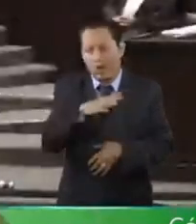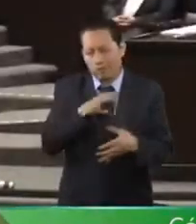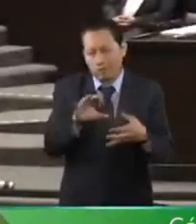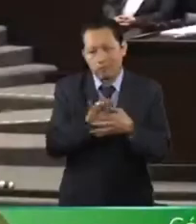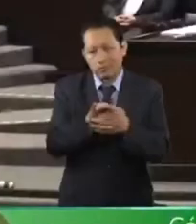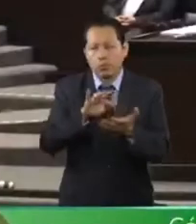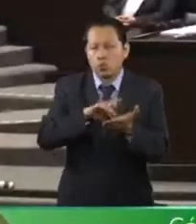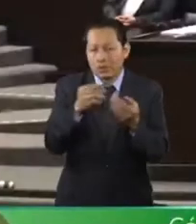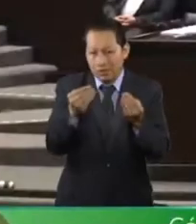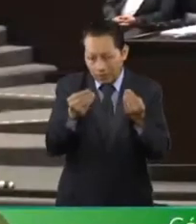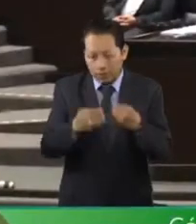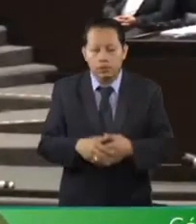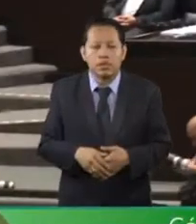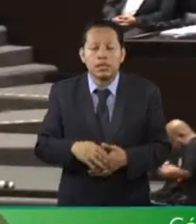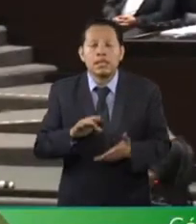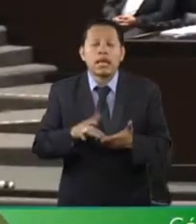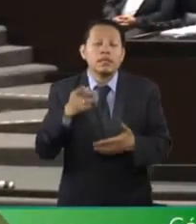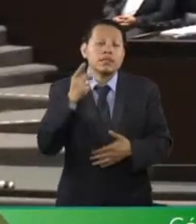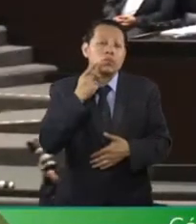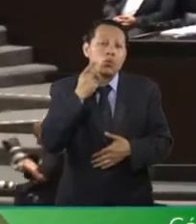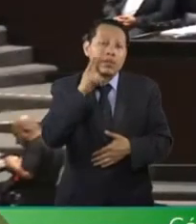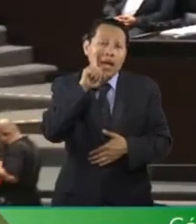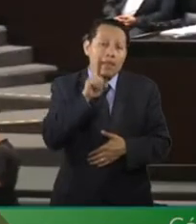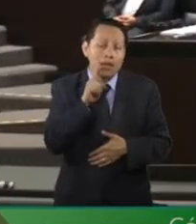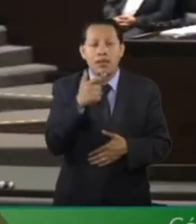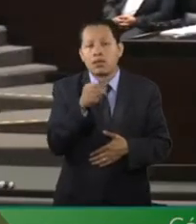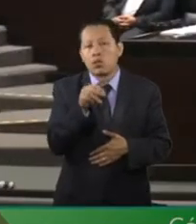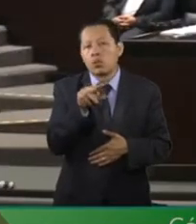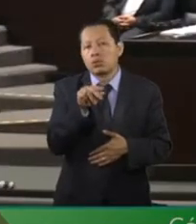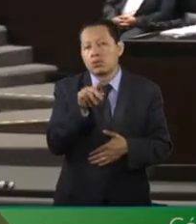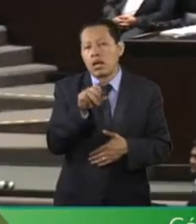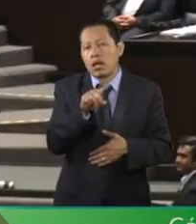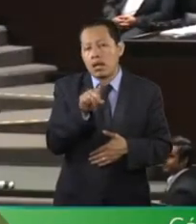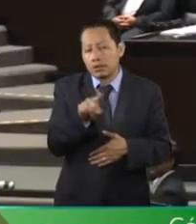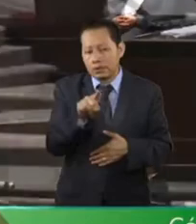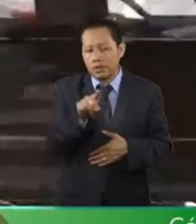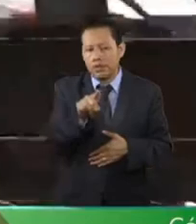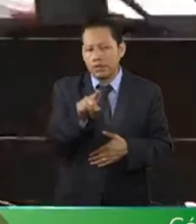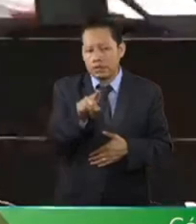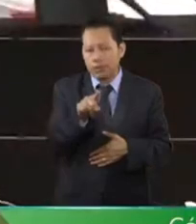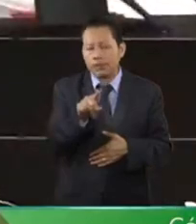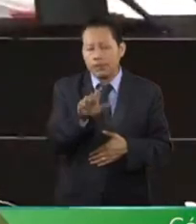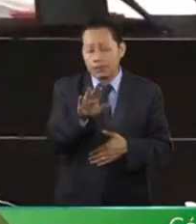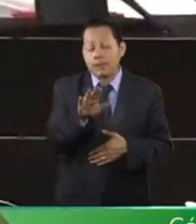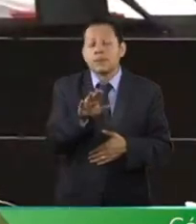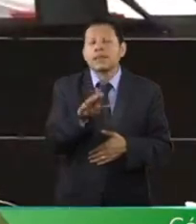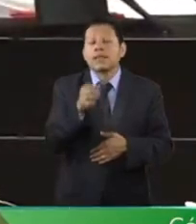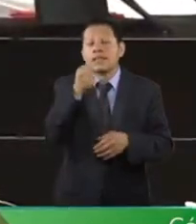Gracias, diputada González. Tiene